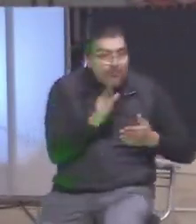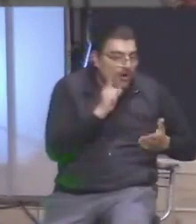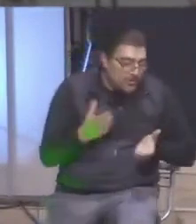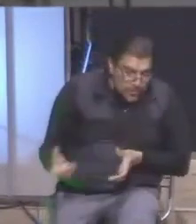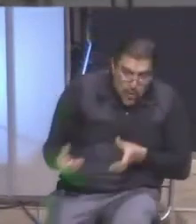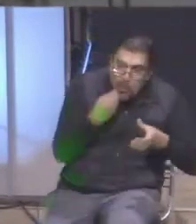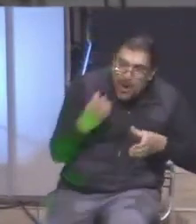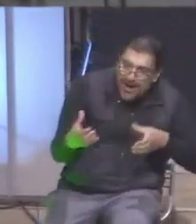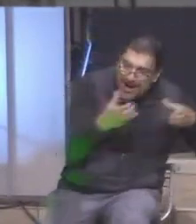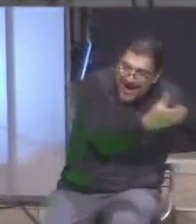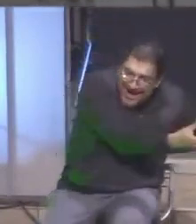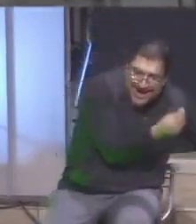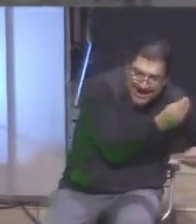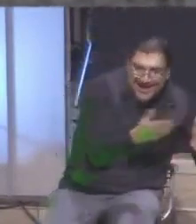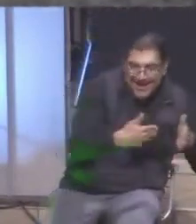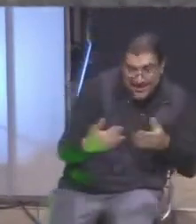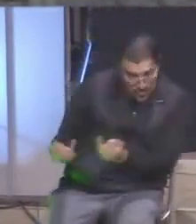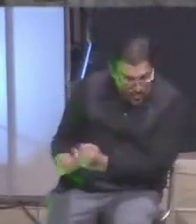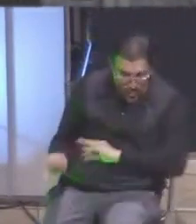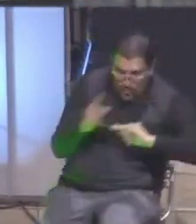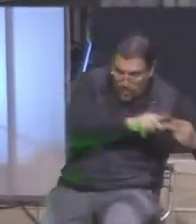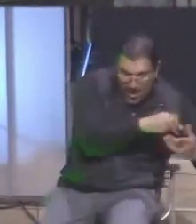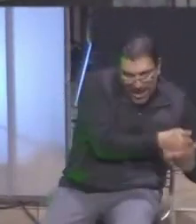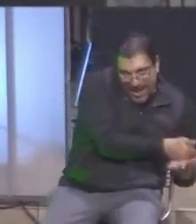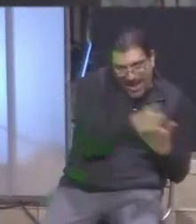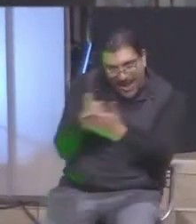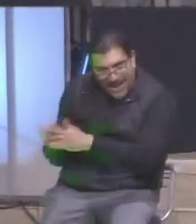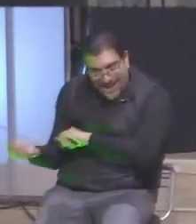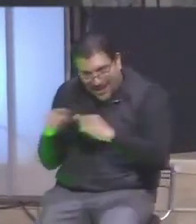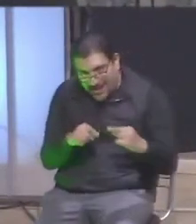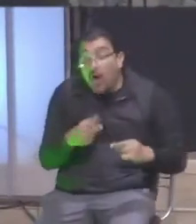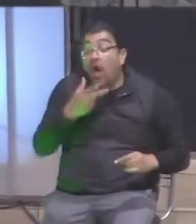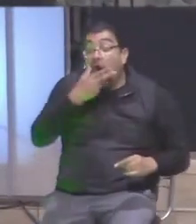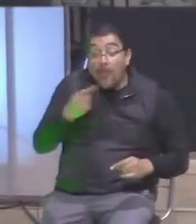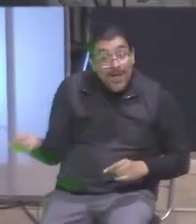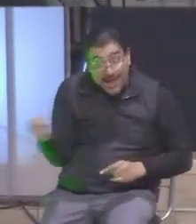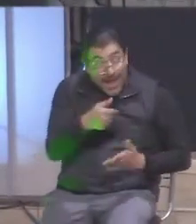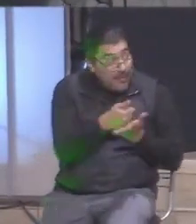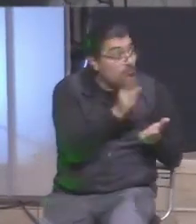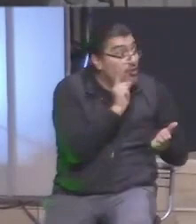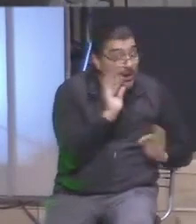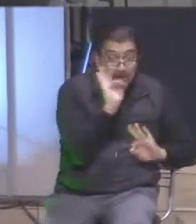cama varones llevar desayuno a la